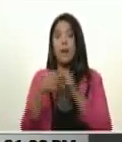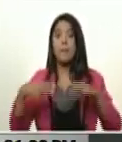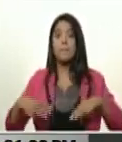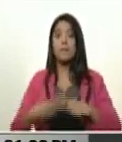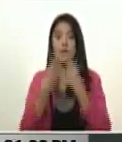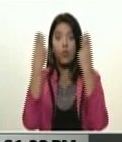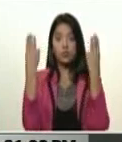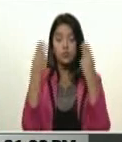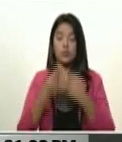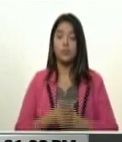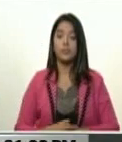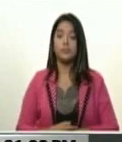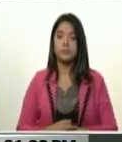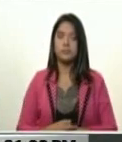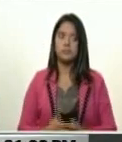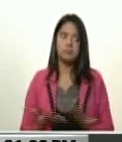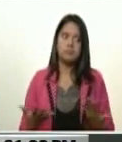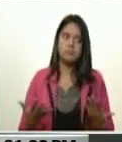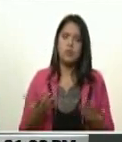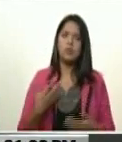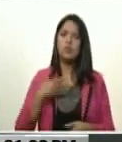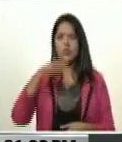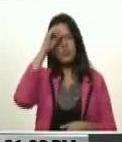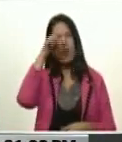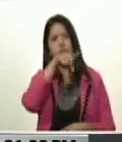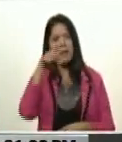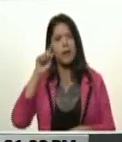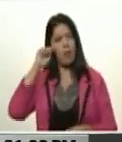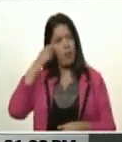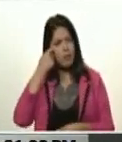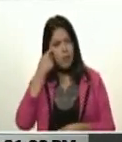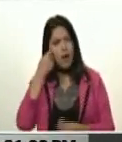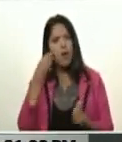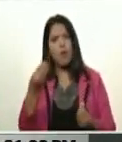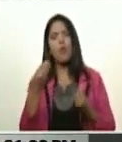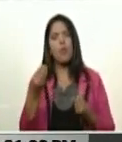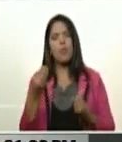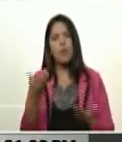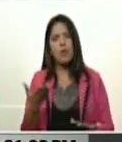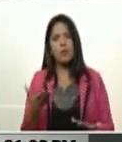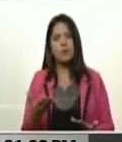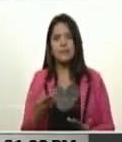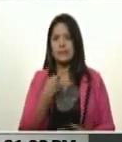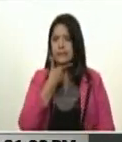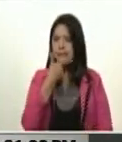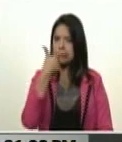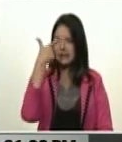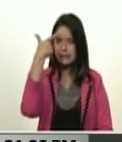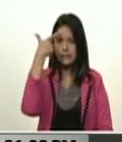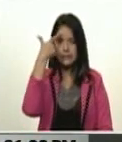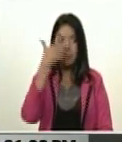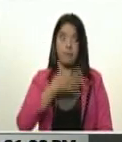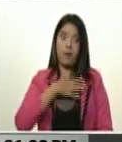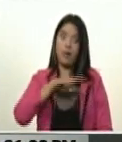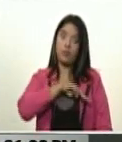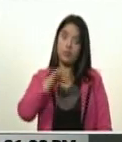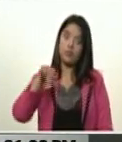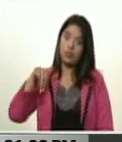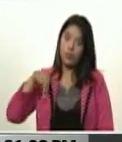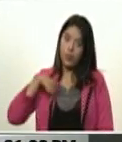mire, yo no sé si recordarán ustedes cómo desafortunada y vergonzosamente para nosotros,